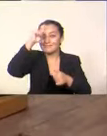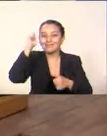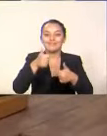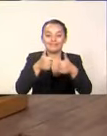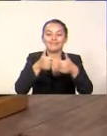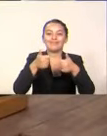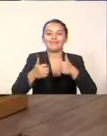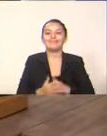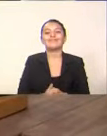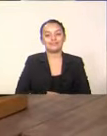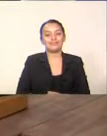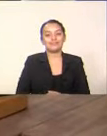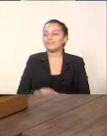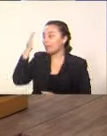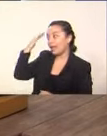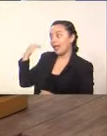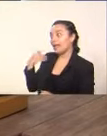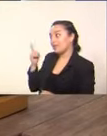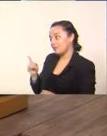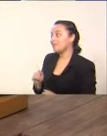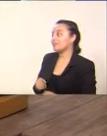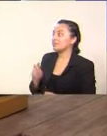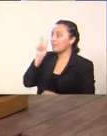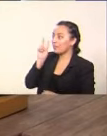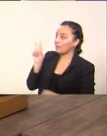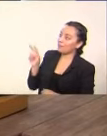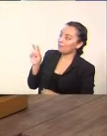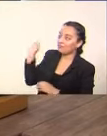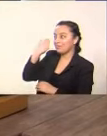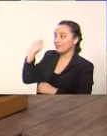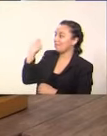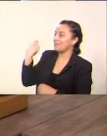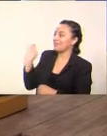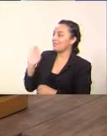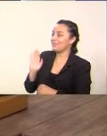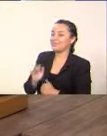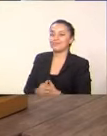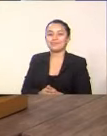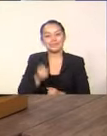Alejandra, nos vemos a la próxima entonces. Nos vemos en la próxima clase. Adiós. Adiós.